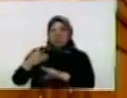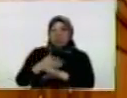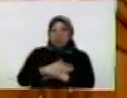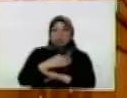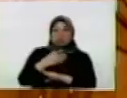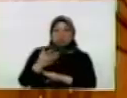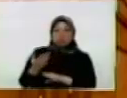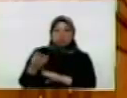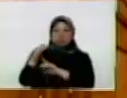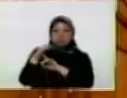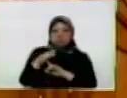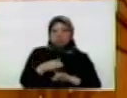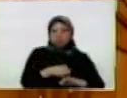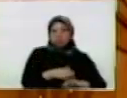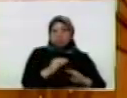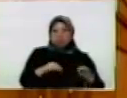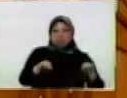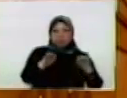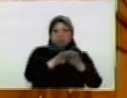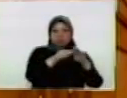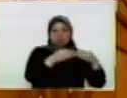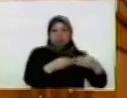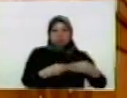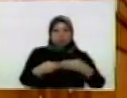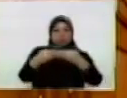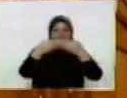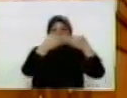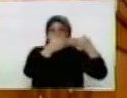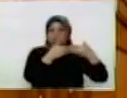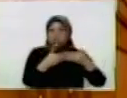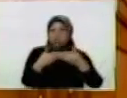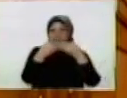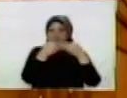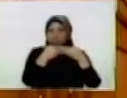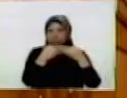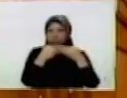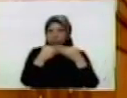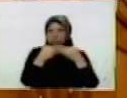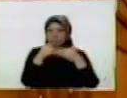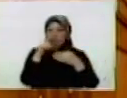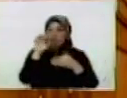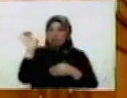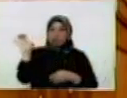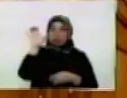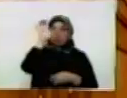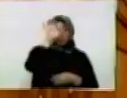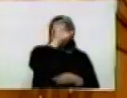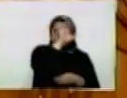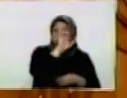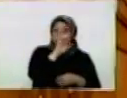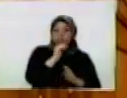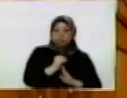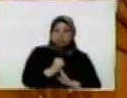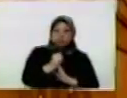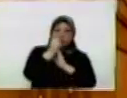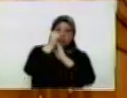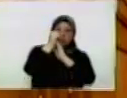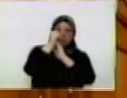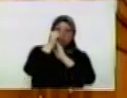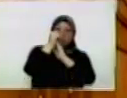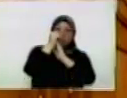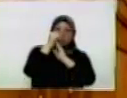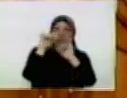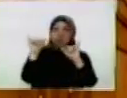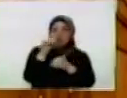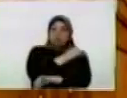bota hegemónica de los Estados Unidos y de las oligarquías de cada uno de esos países. También, como